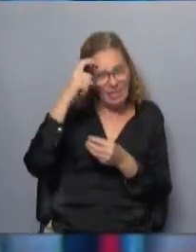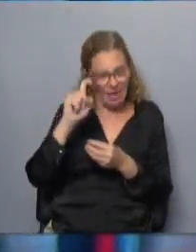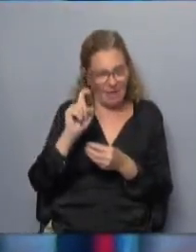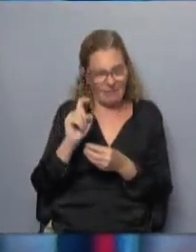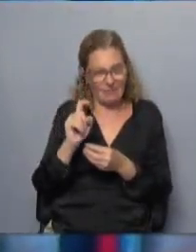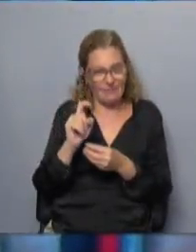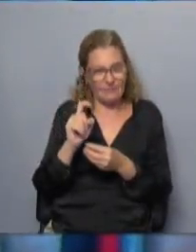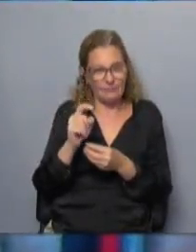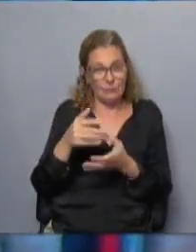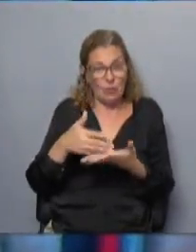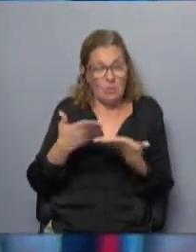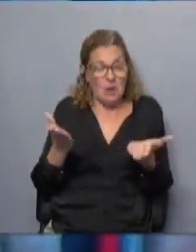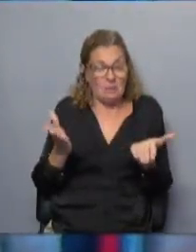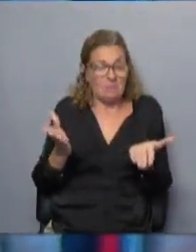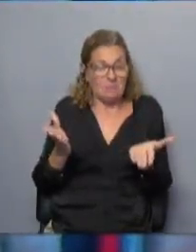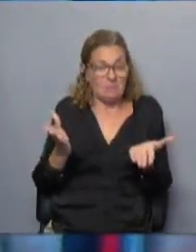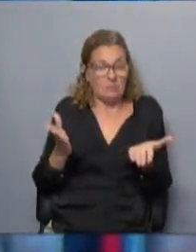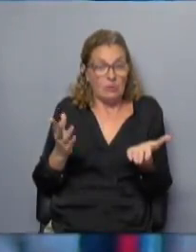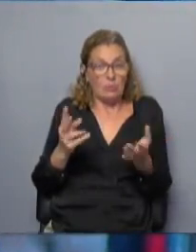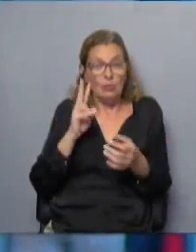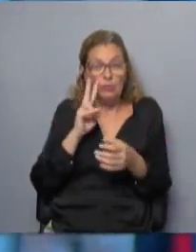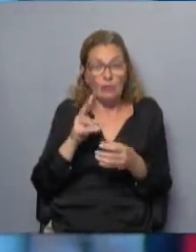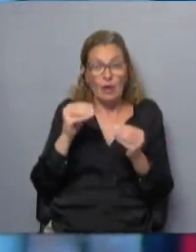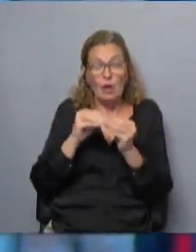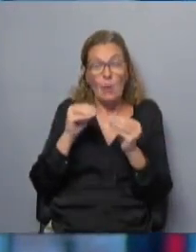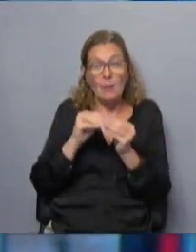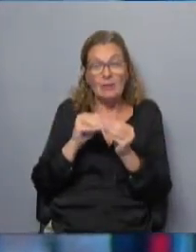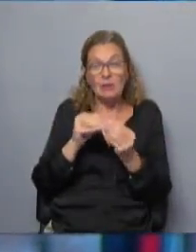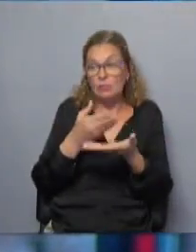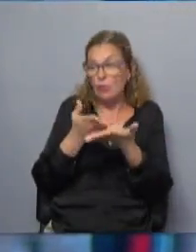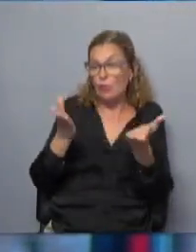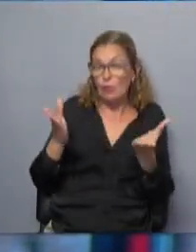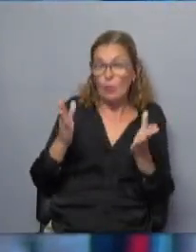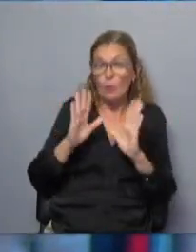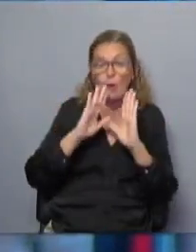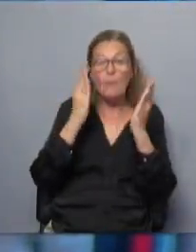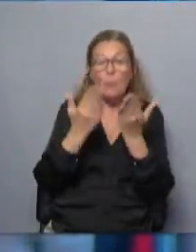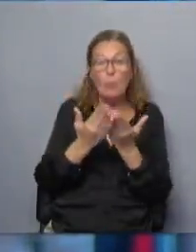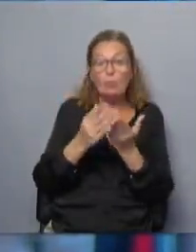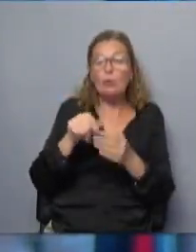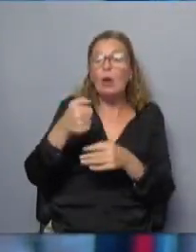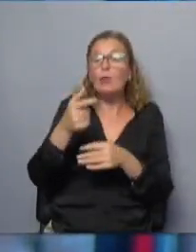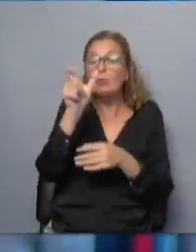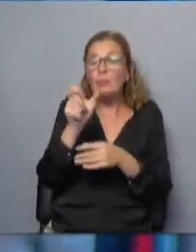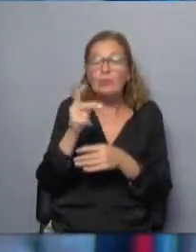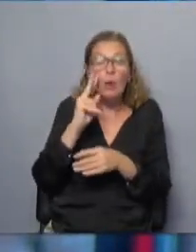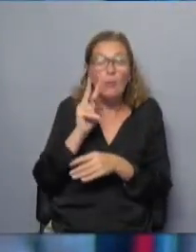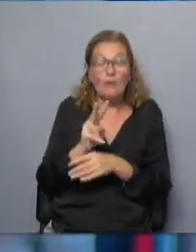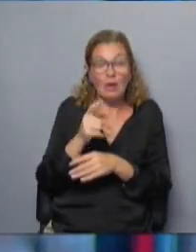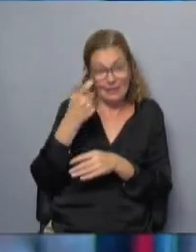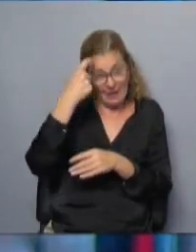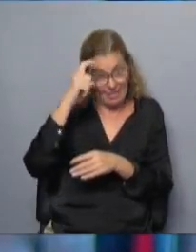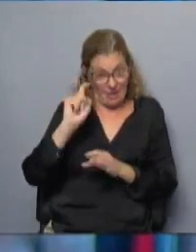los demás aparece como yo veo a las compañeras del juego vas conmovió al mundo como de nosotros esa es la